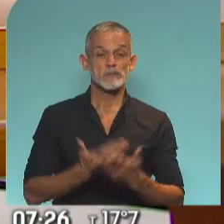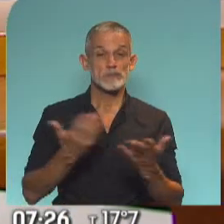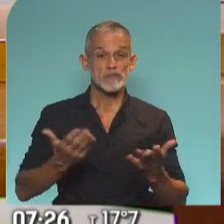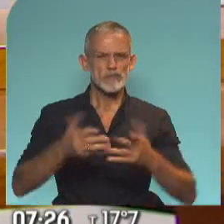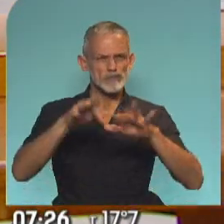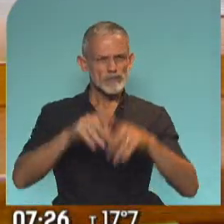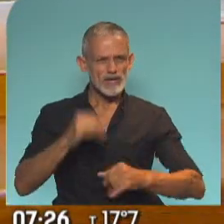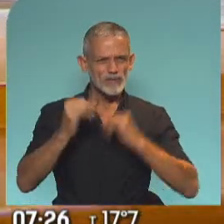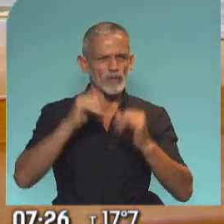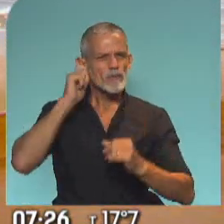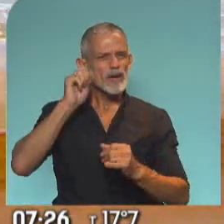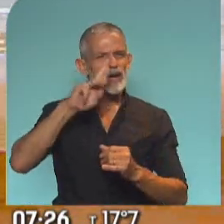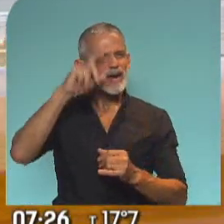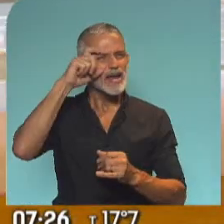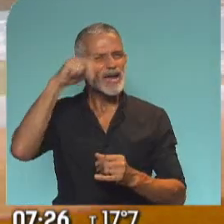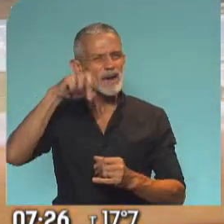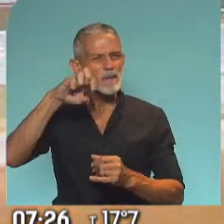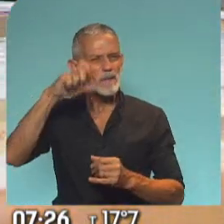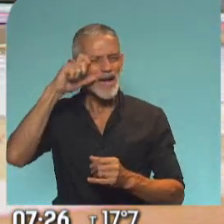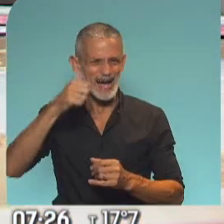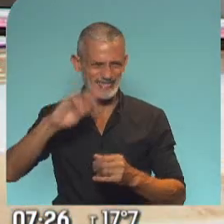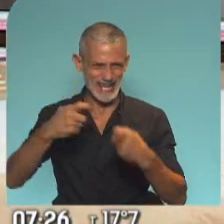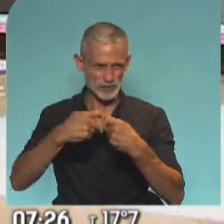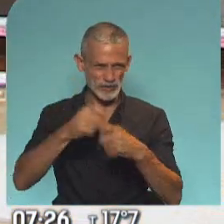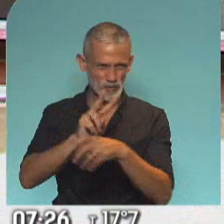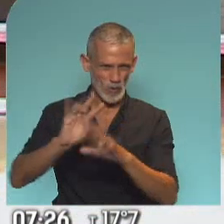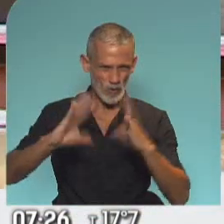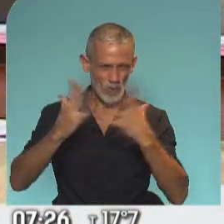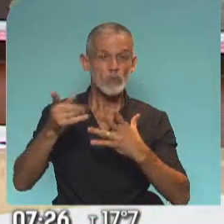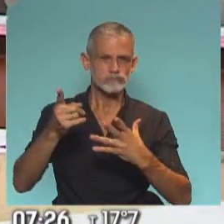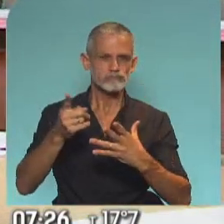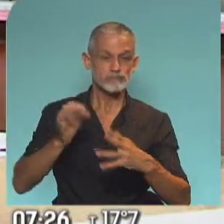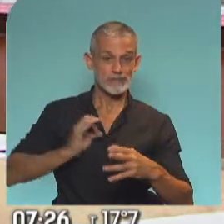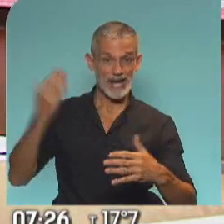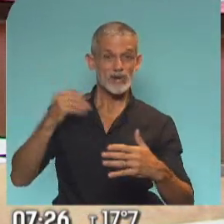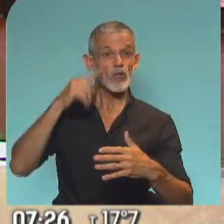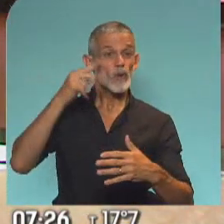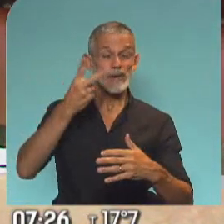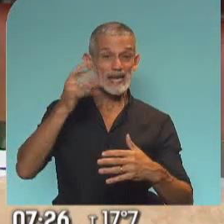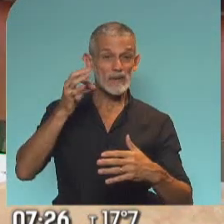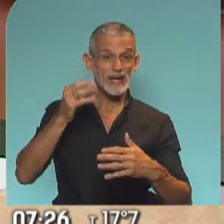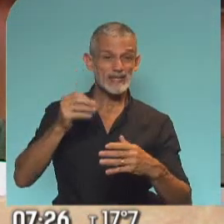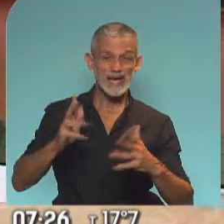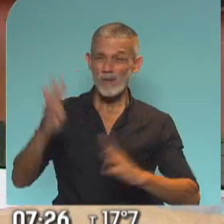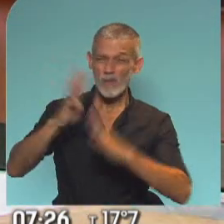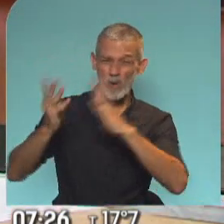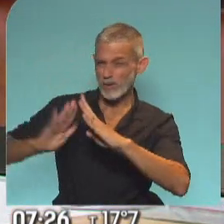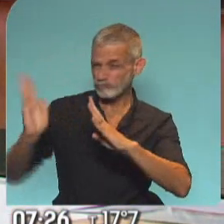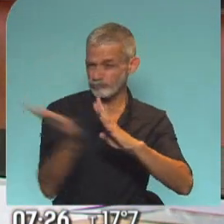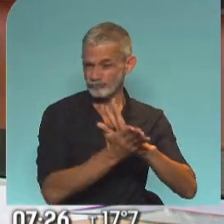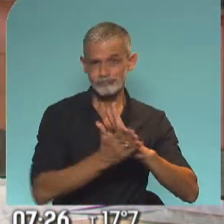Un informe de Greenpeace advierte que en el año 2020 se incrementó la deforestación a nivel